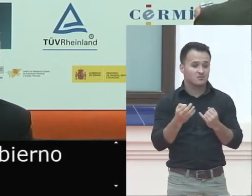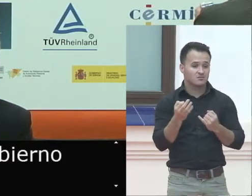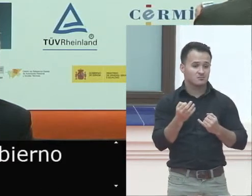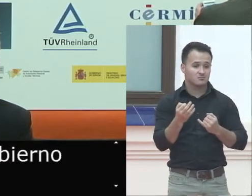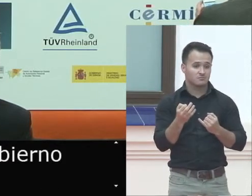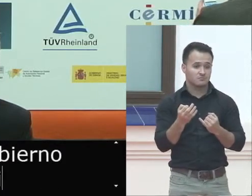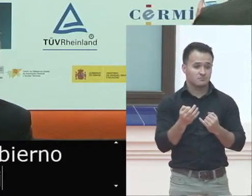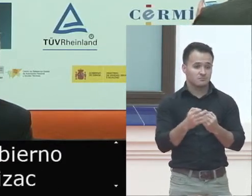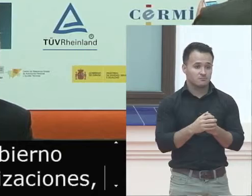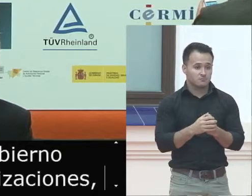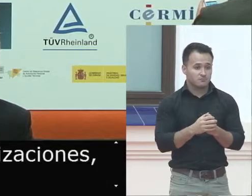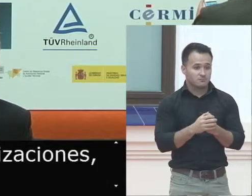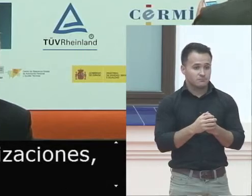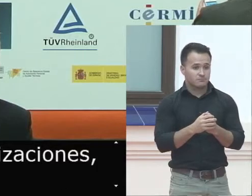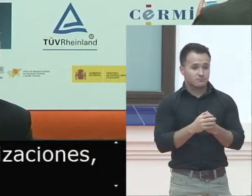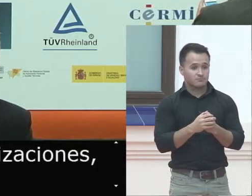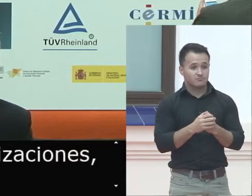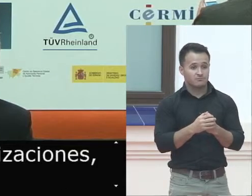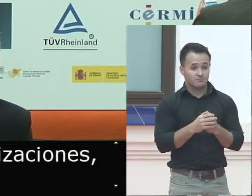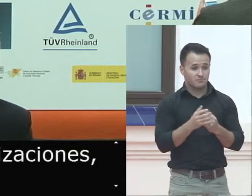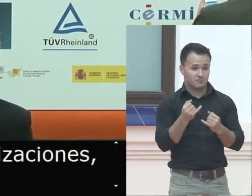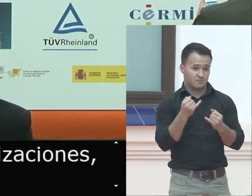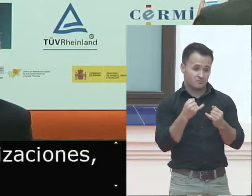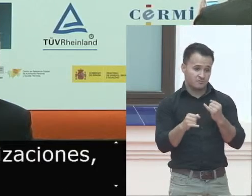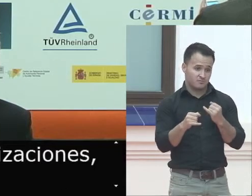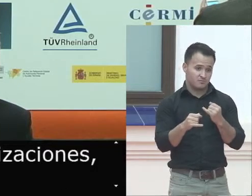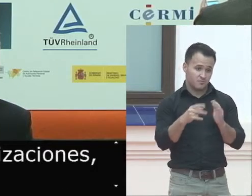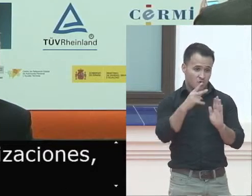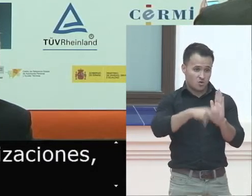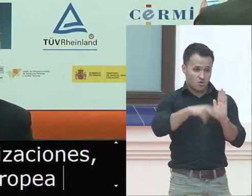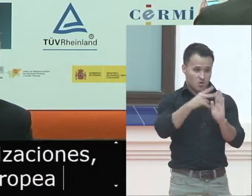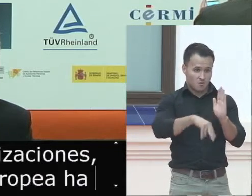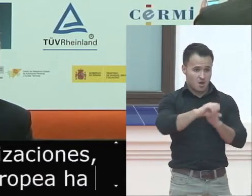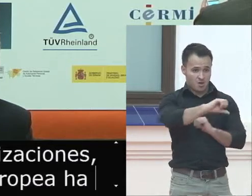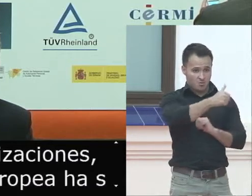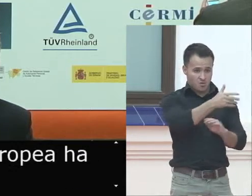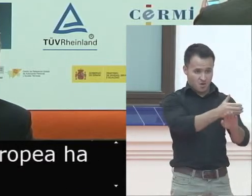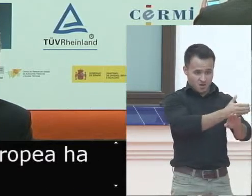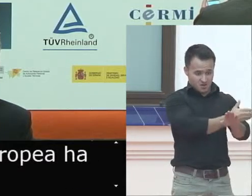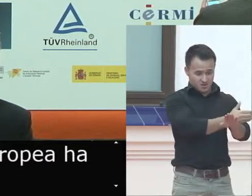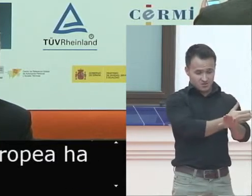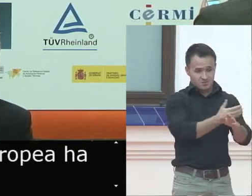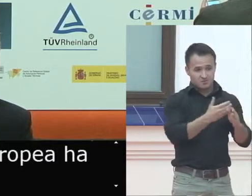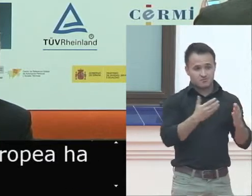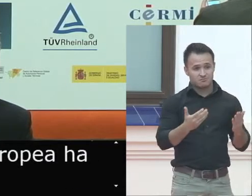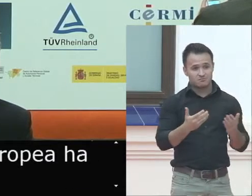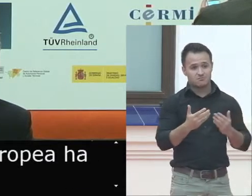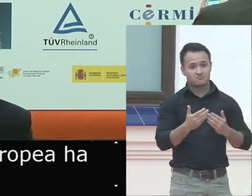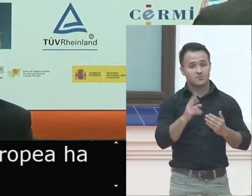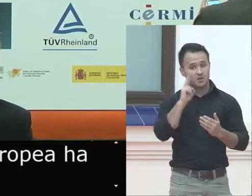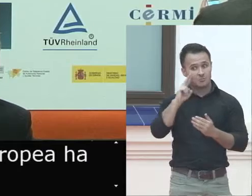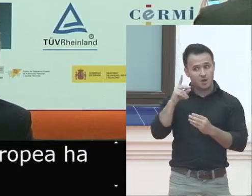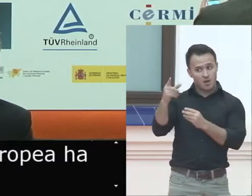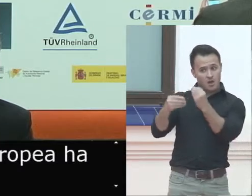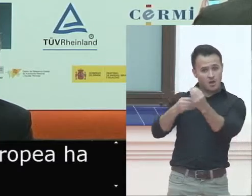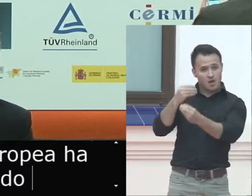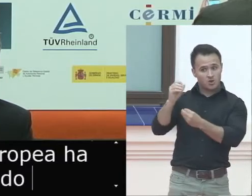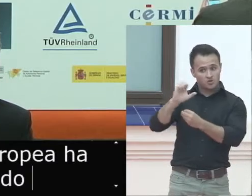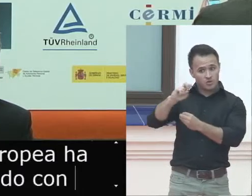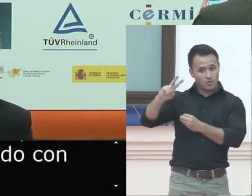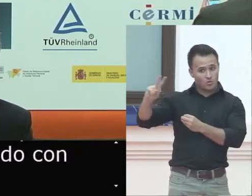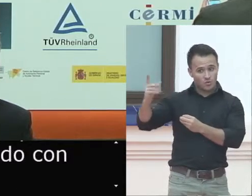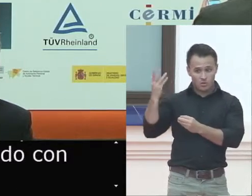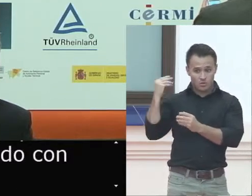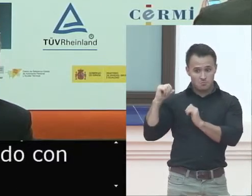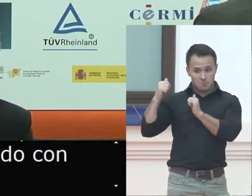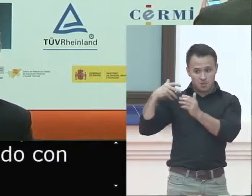europea ha salido antes, pero siempre se ha mirado mucho y con mucho cuidado lo que se estaba haciendo y los borradores que salían en Estados Unidos de